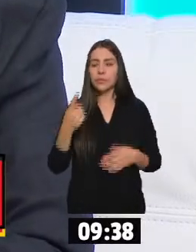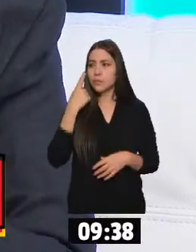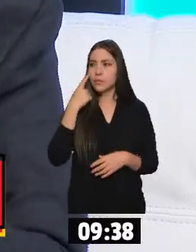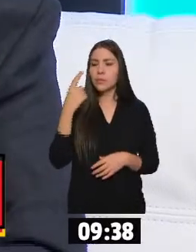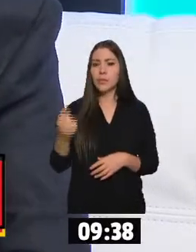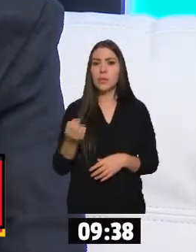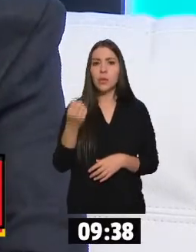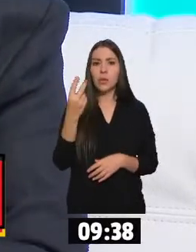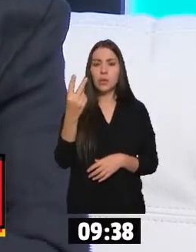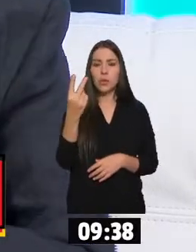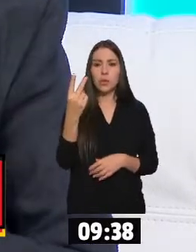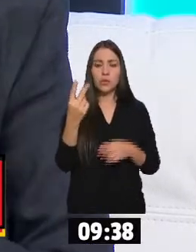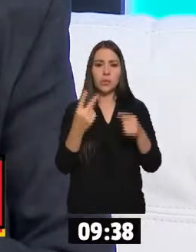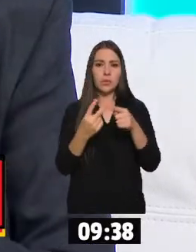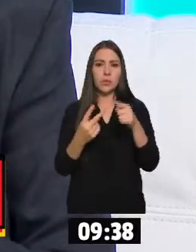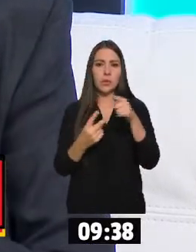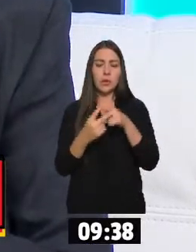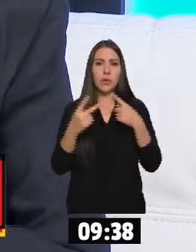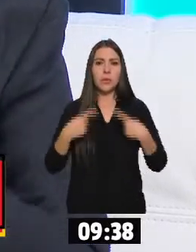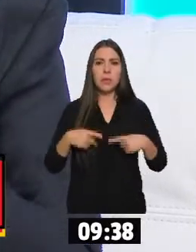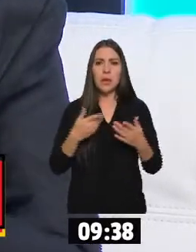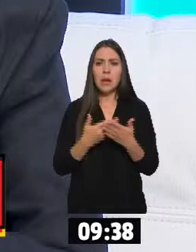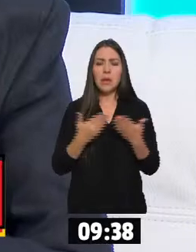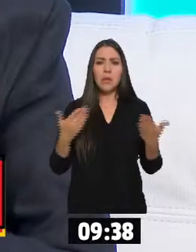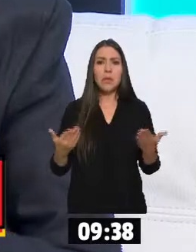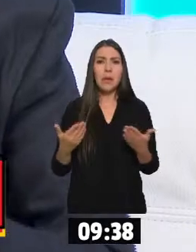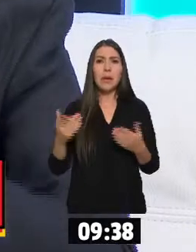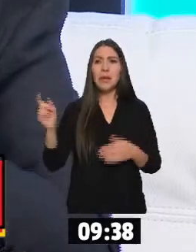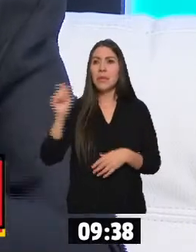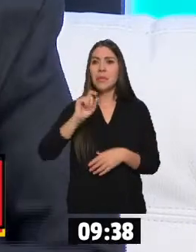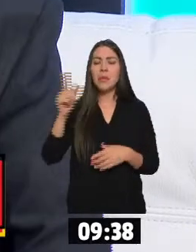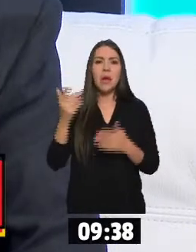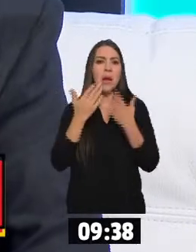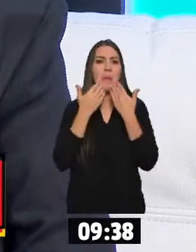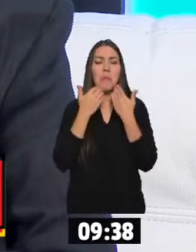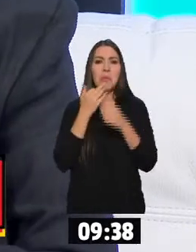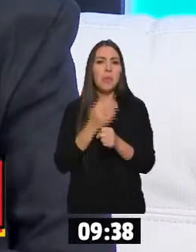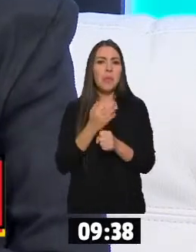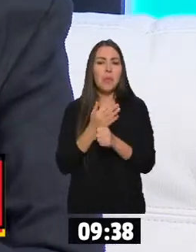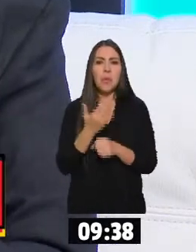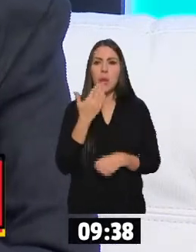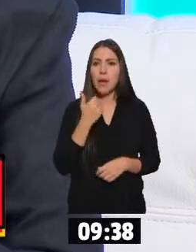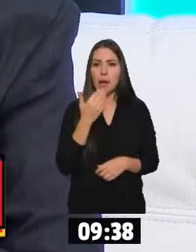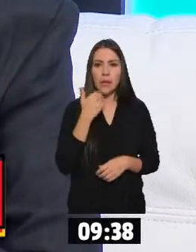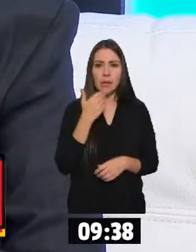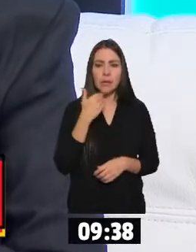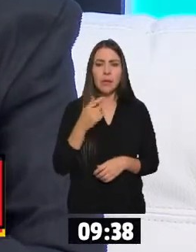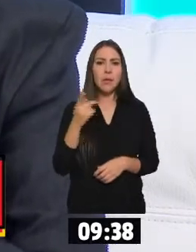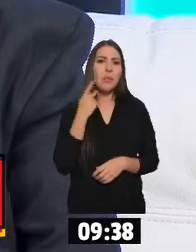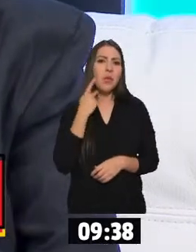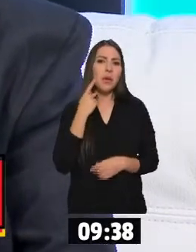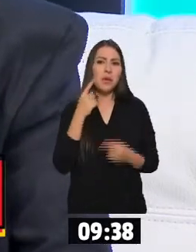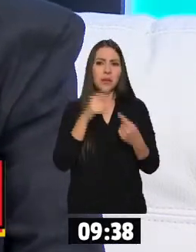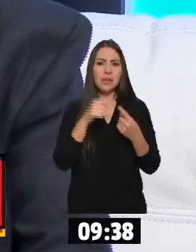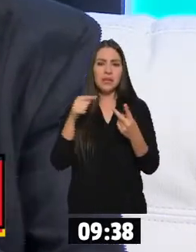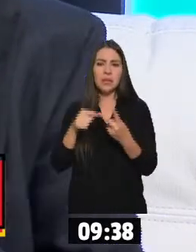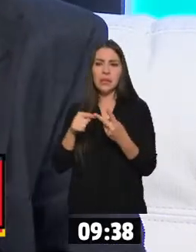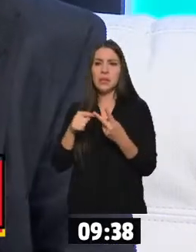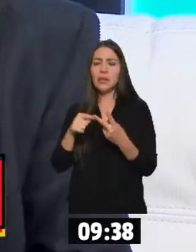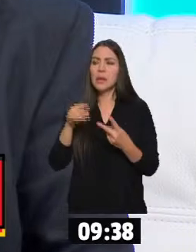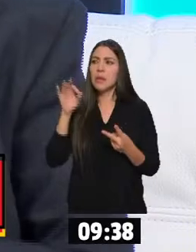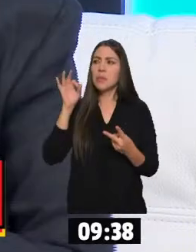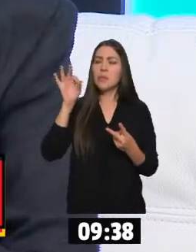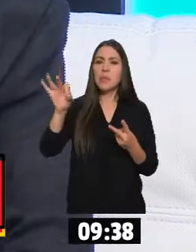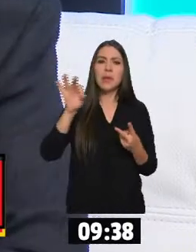personajes que no tienen en este momento ningún prestigio político, denostando a un proceso y a